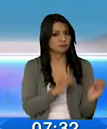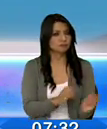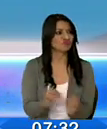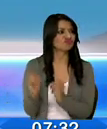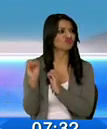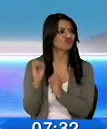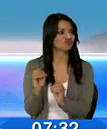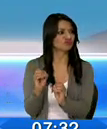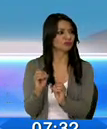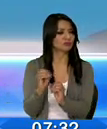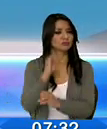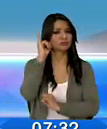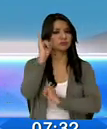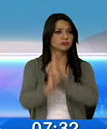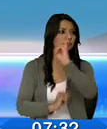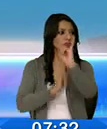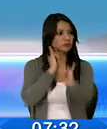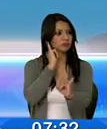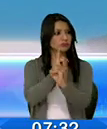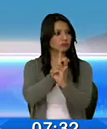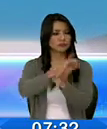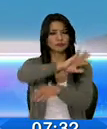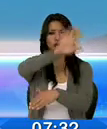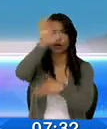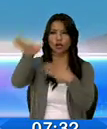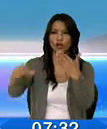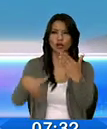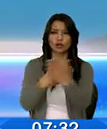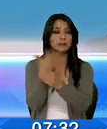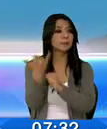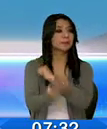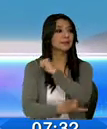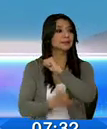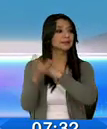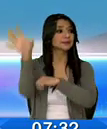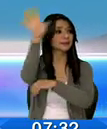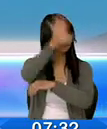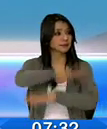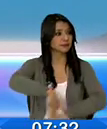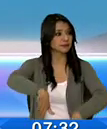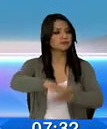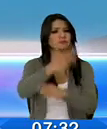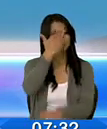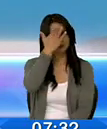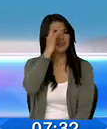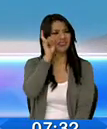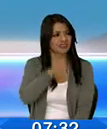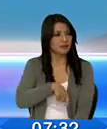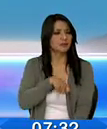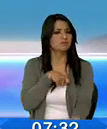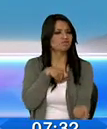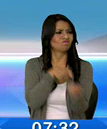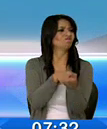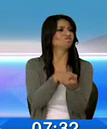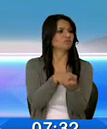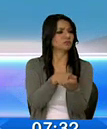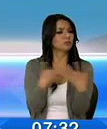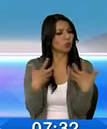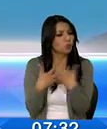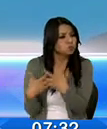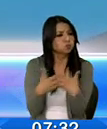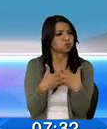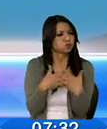organizando a nivel internacional en todos y cada uno de los países porque sabemos que es necesario poder